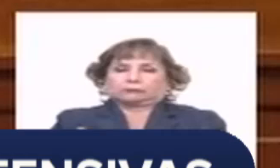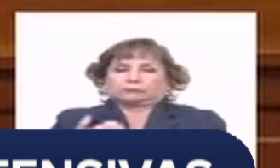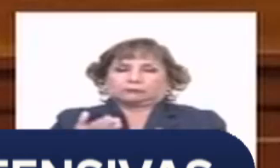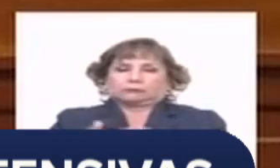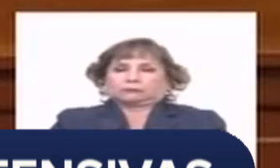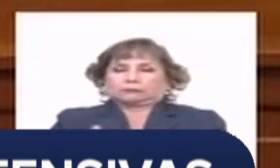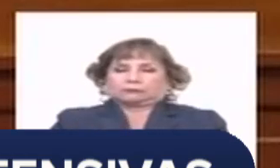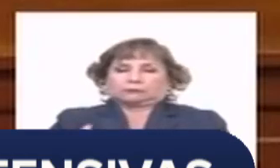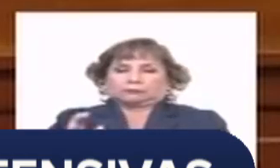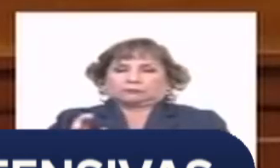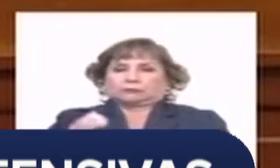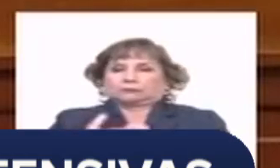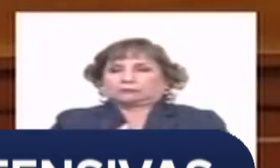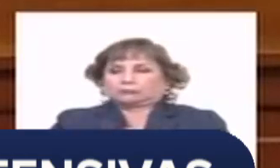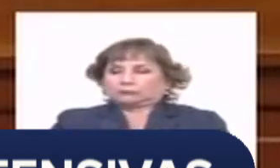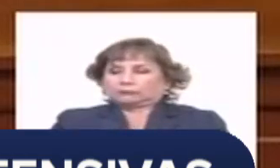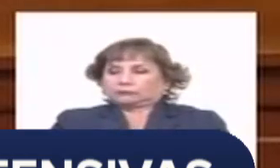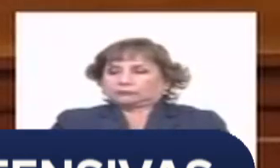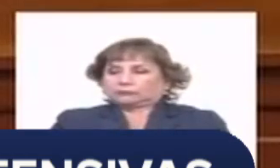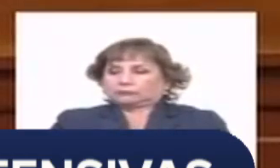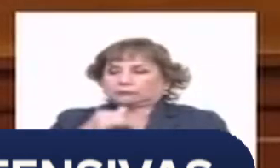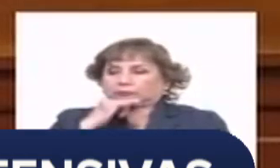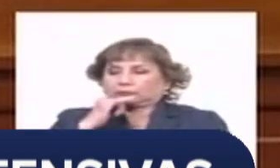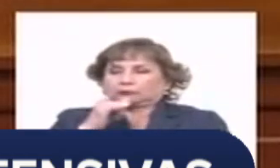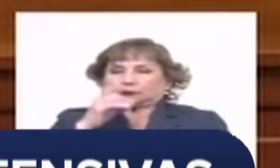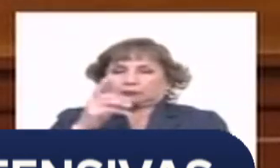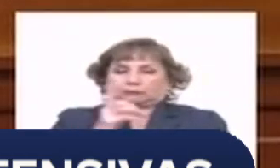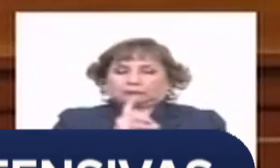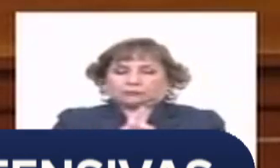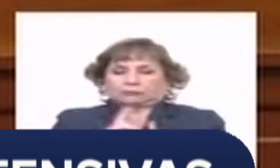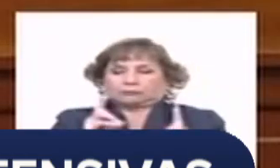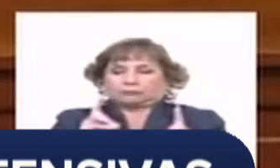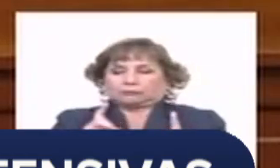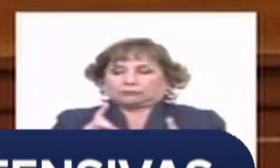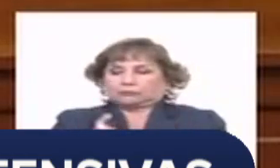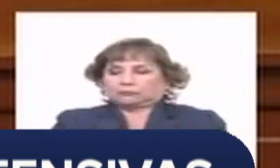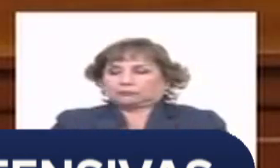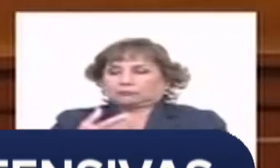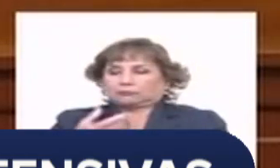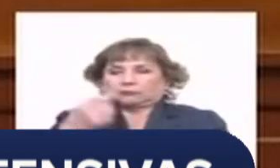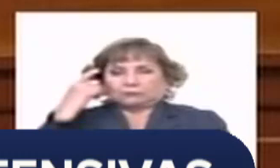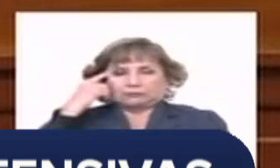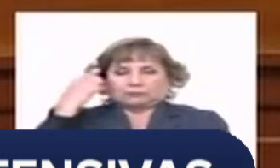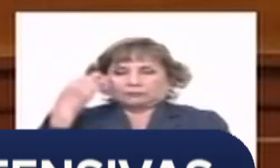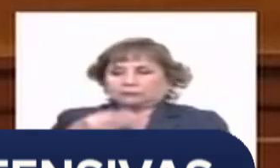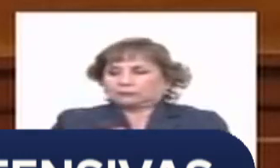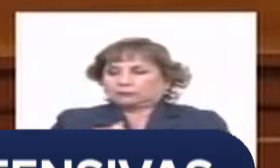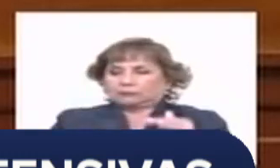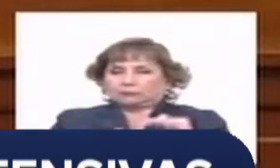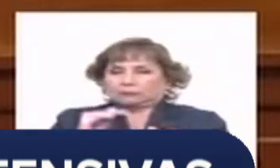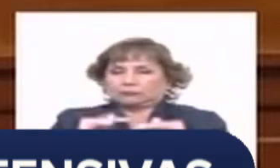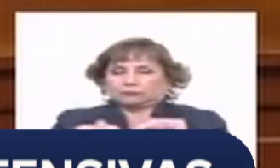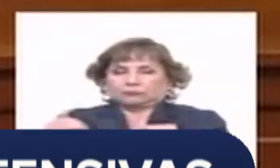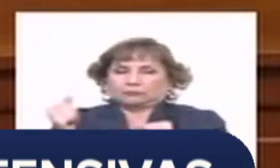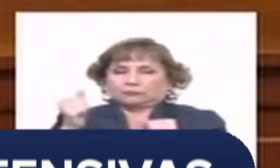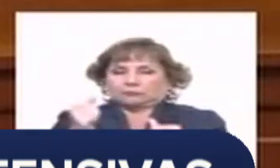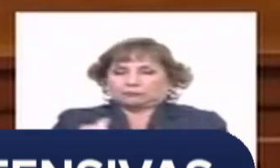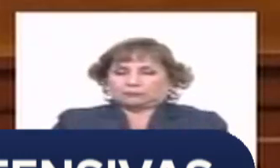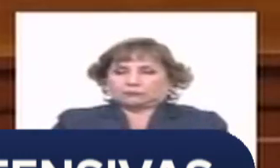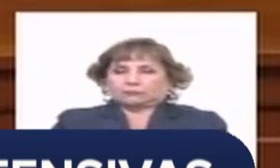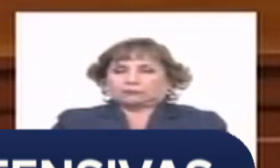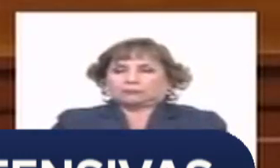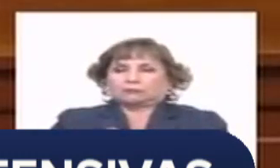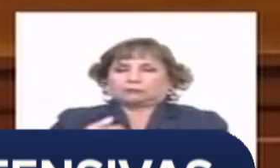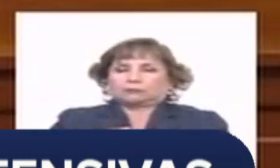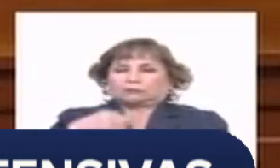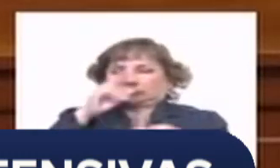Tincopa. Para él, el fin principal del Parlamento, a la larga, no es interpelar o censurar ministros. Para un gran grupo de la